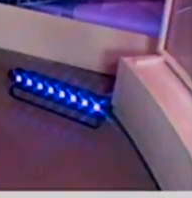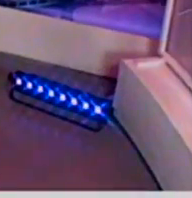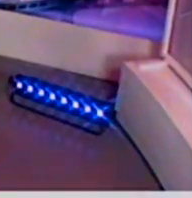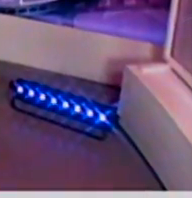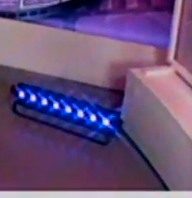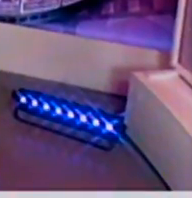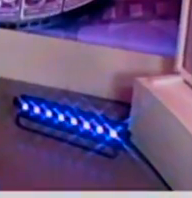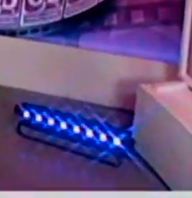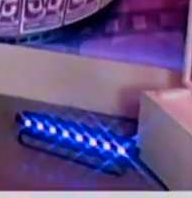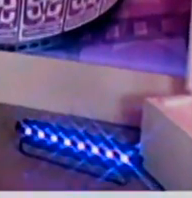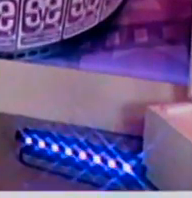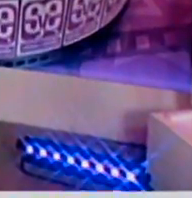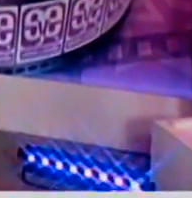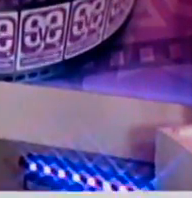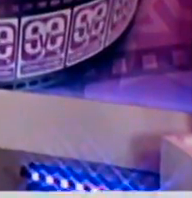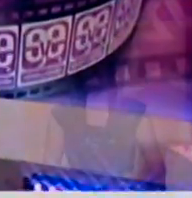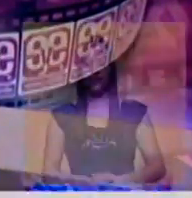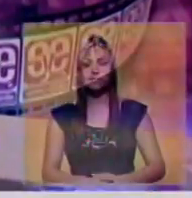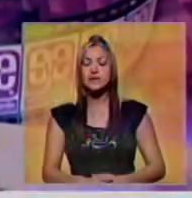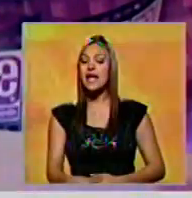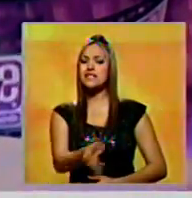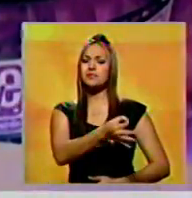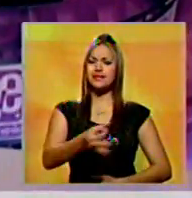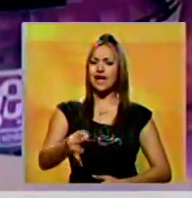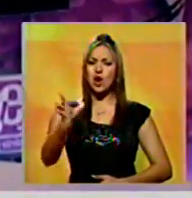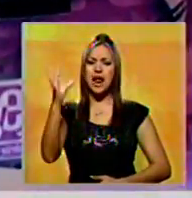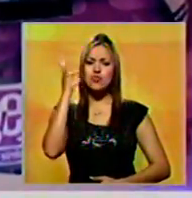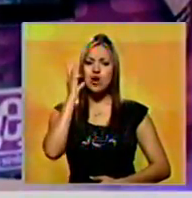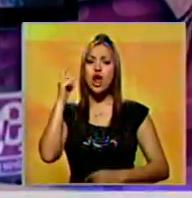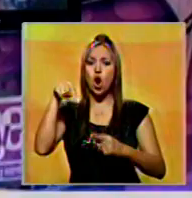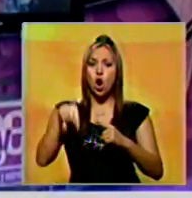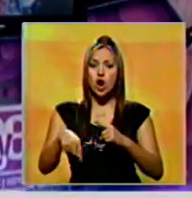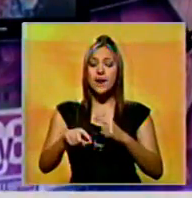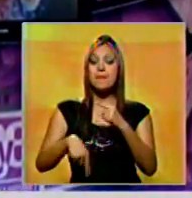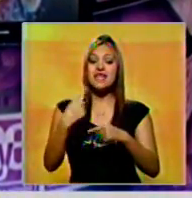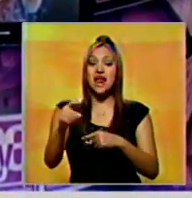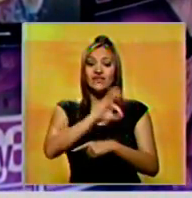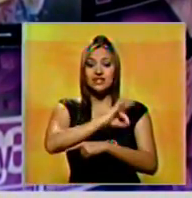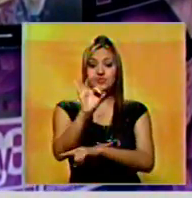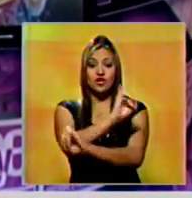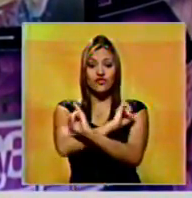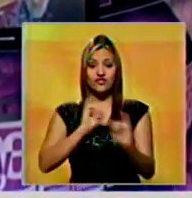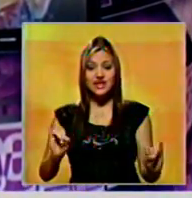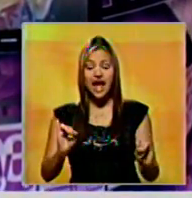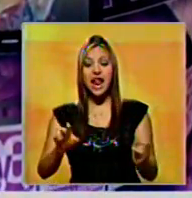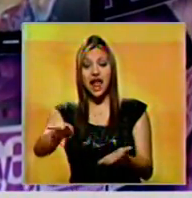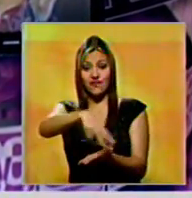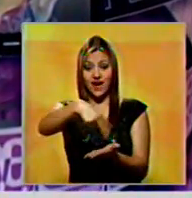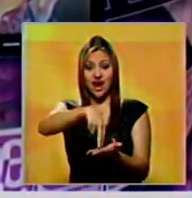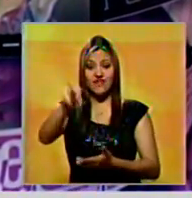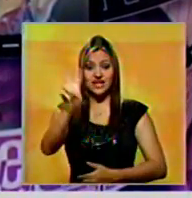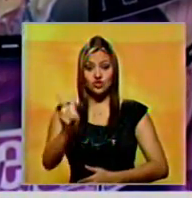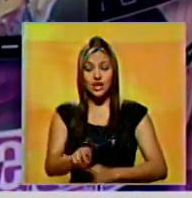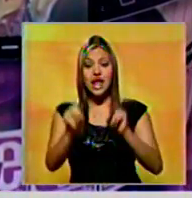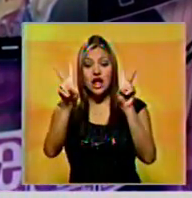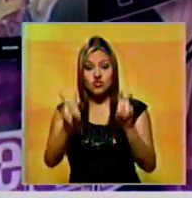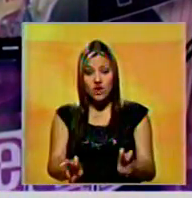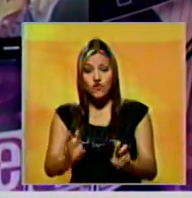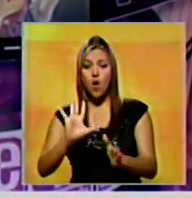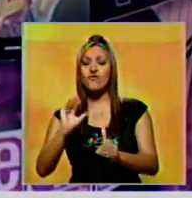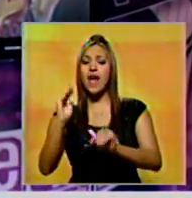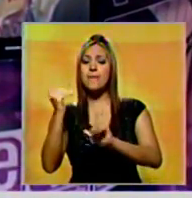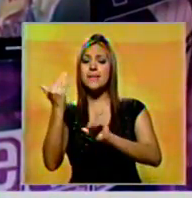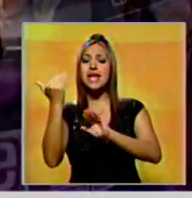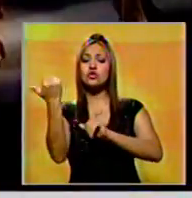Amigos, y la espectacular bailaora Ciudy Garrido finaliza hoy y mañana en Barquisimeto sus presentaciones en Venezuela de su nuevo show